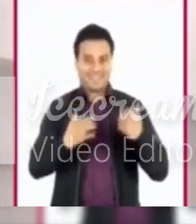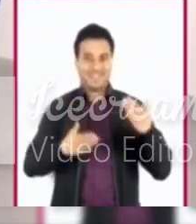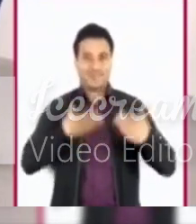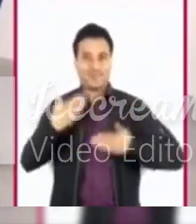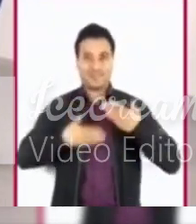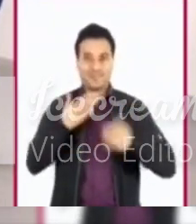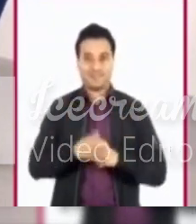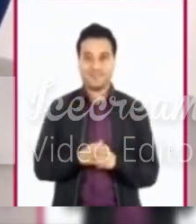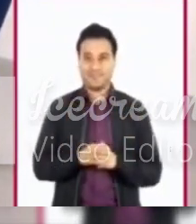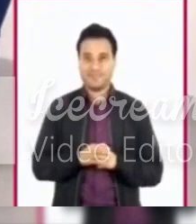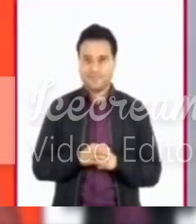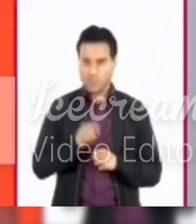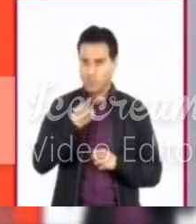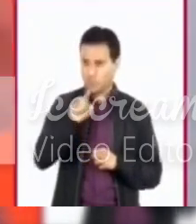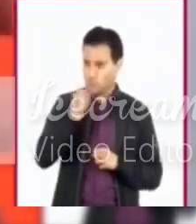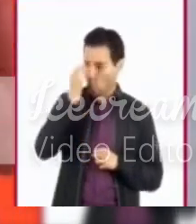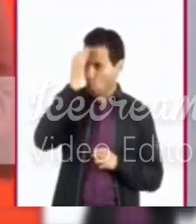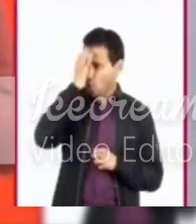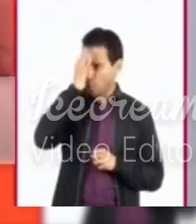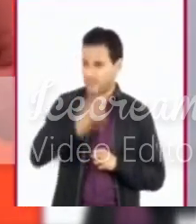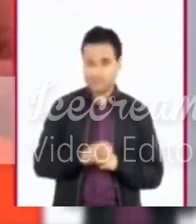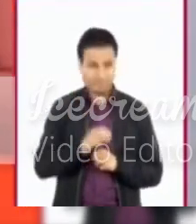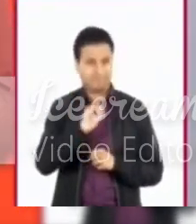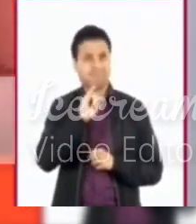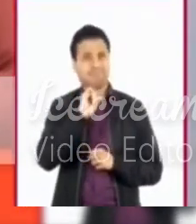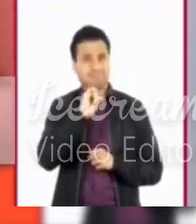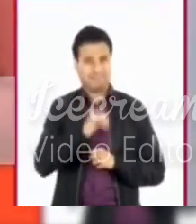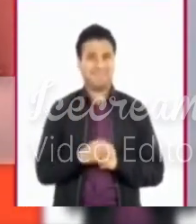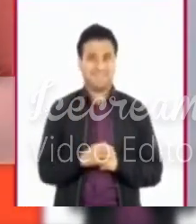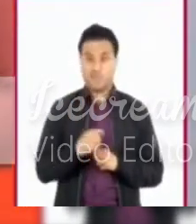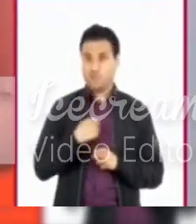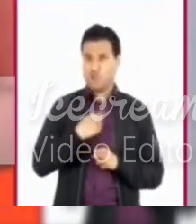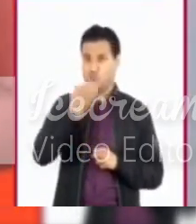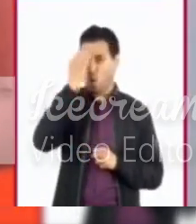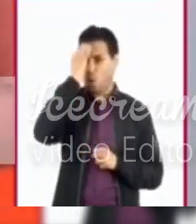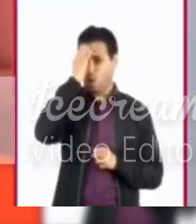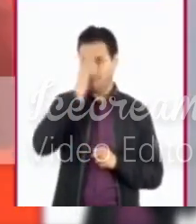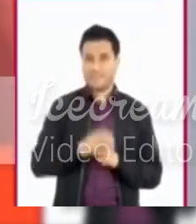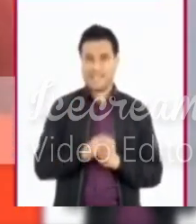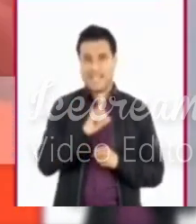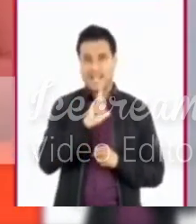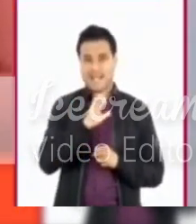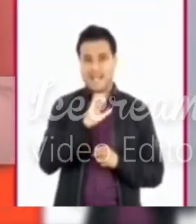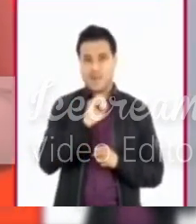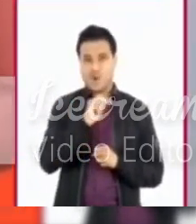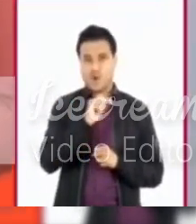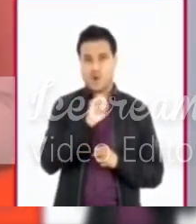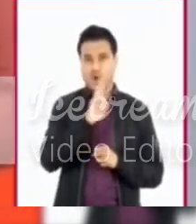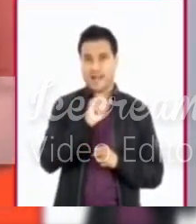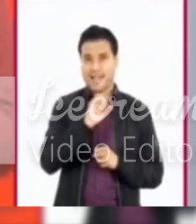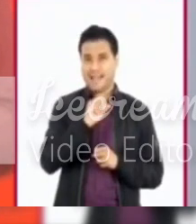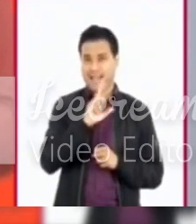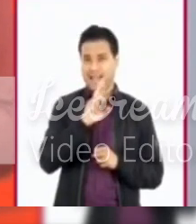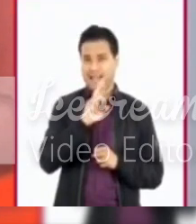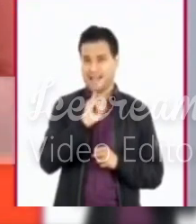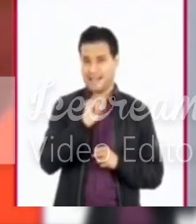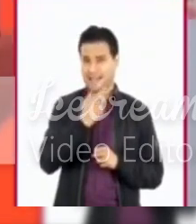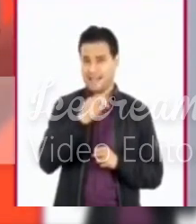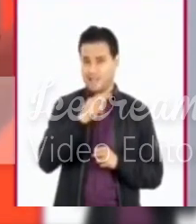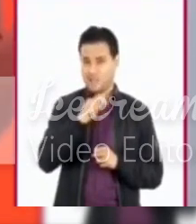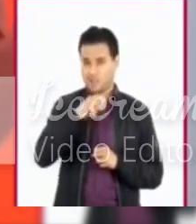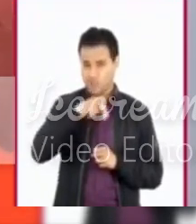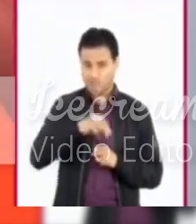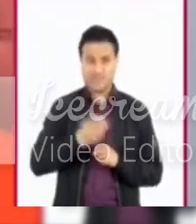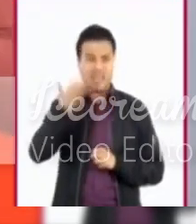¿Conoces alguna de estas obras, Regina? Claro, las fantásticas obras de Leonora Carrington. Y recuerdo que alguna vez intenté